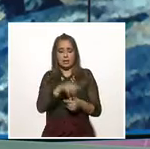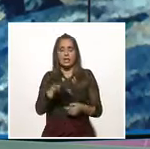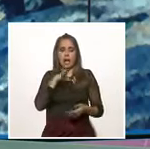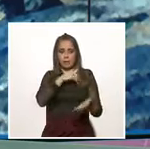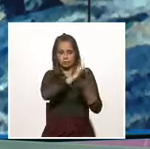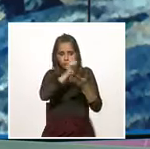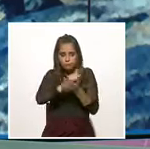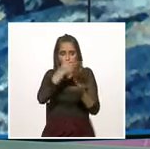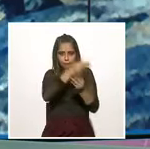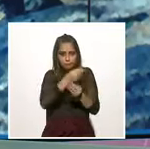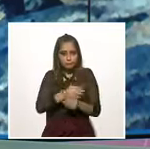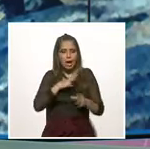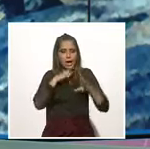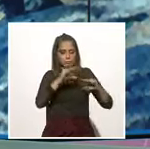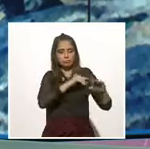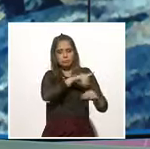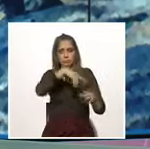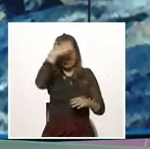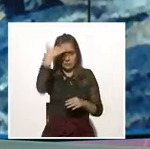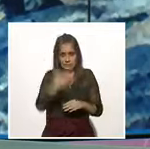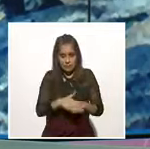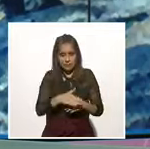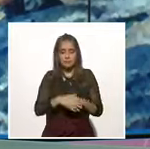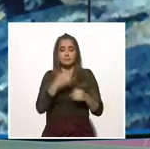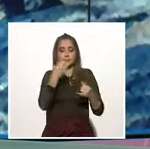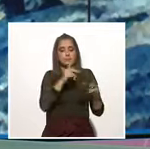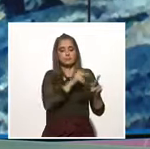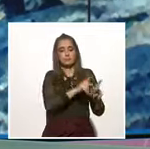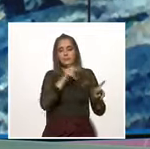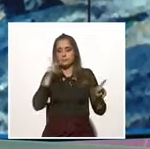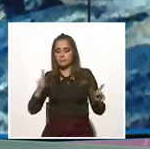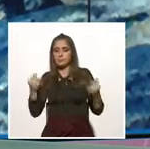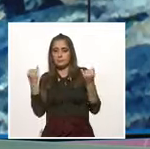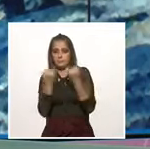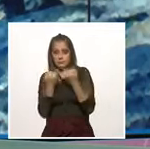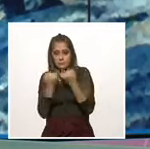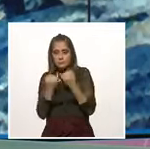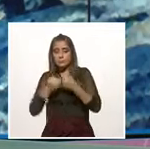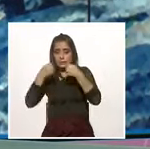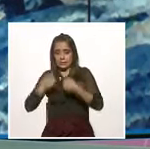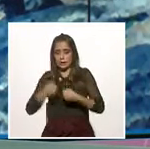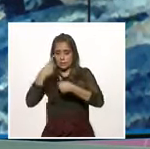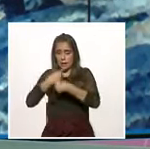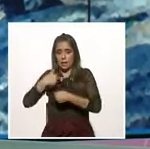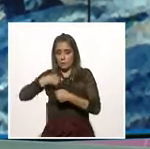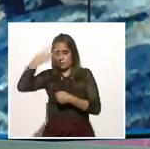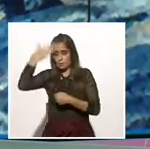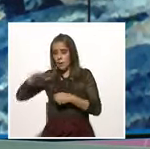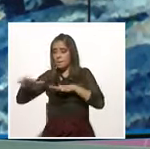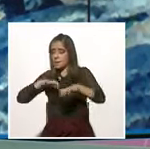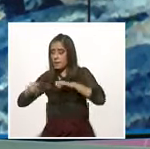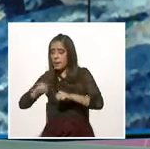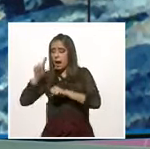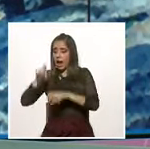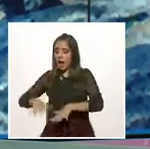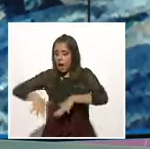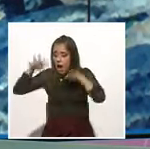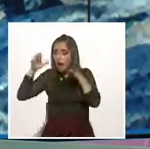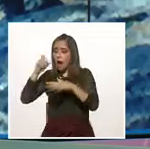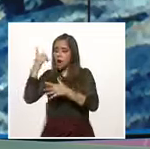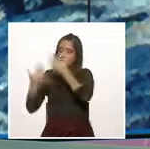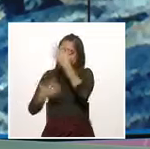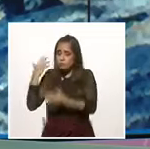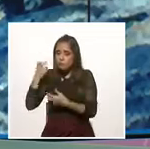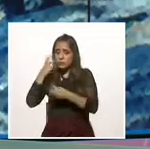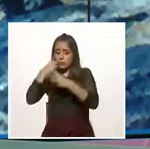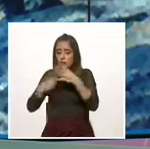hay capacitación y hay práctica. Si hacemos lo mismo en cada uno de esos rubros de la seguridad, sin duda alguna nuestro riesgo va a disminuir. De nada